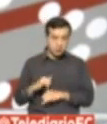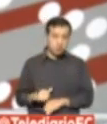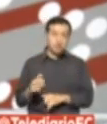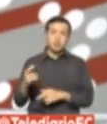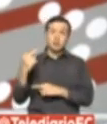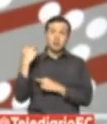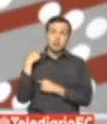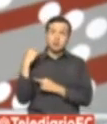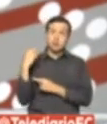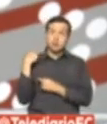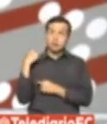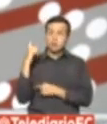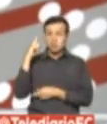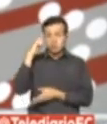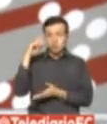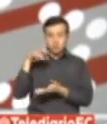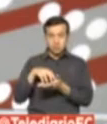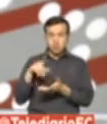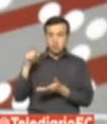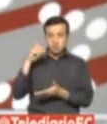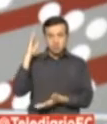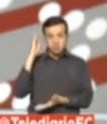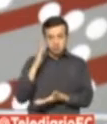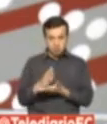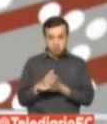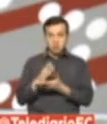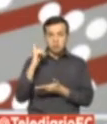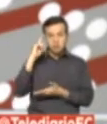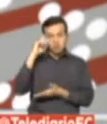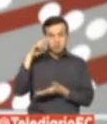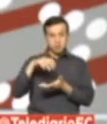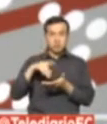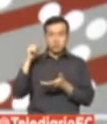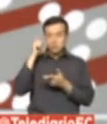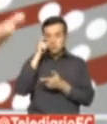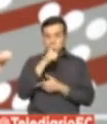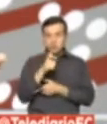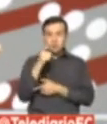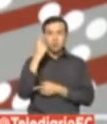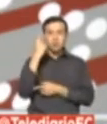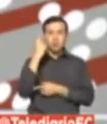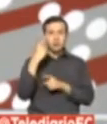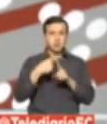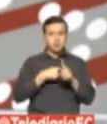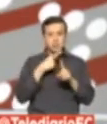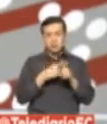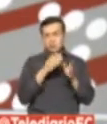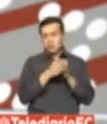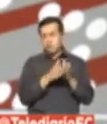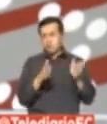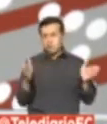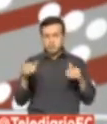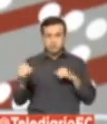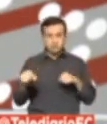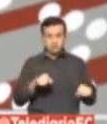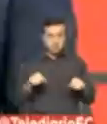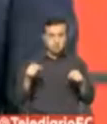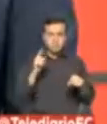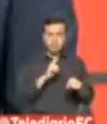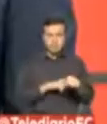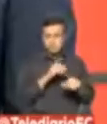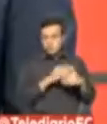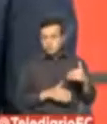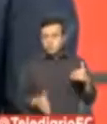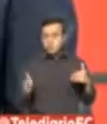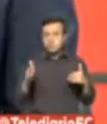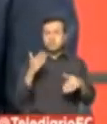en manos de un gobierno que debe ser fiscalizado. Mire, 11 meses para que se dé trámite. Al mismo tiempo corre en